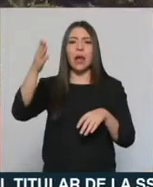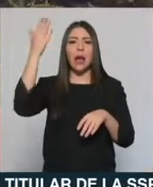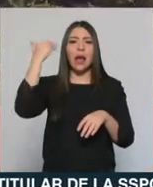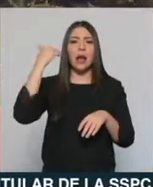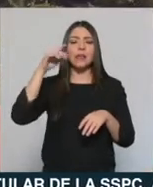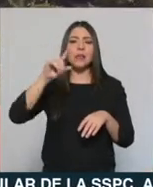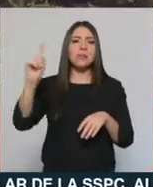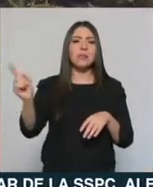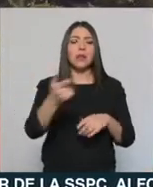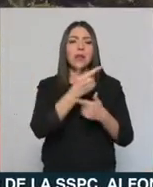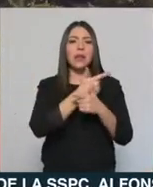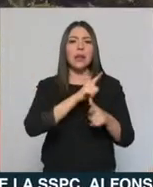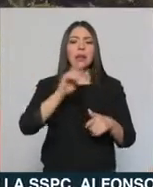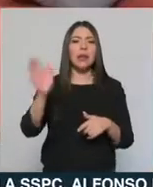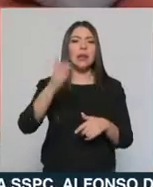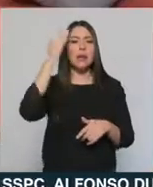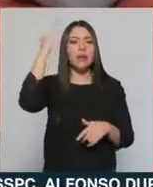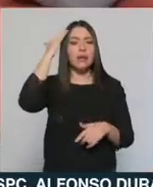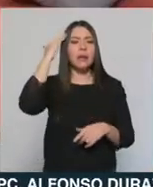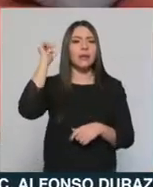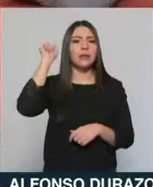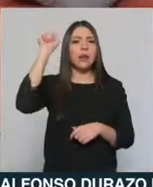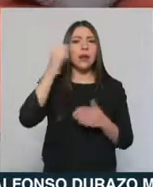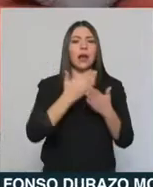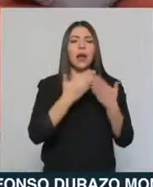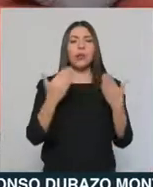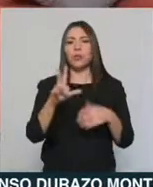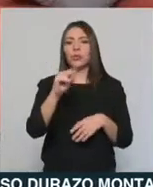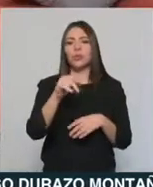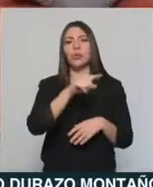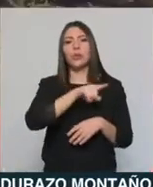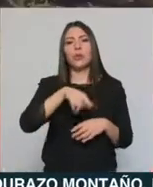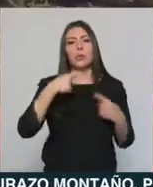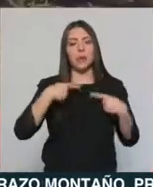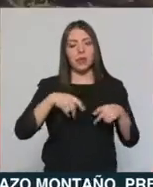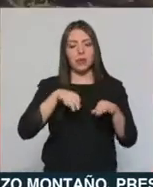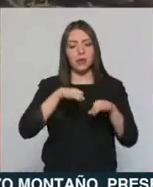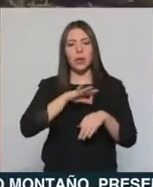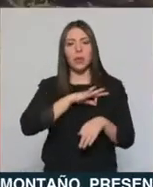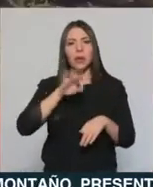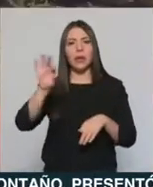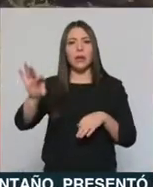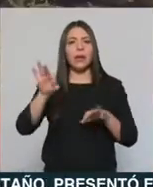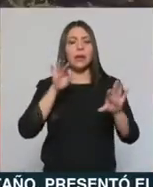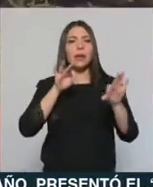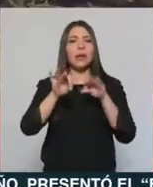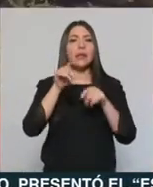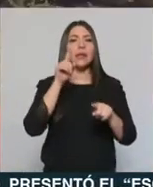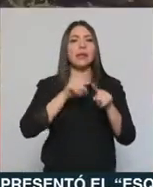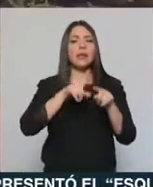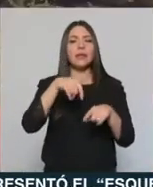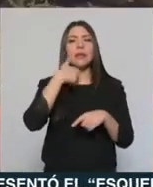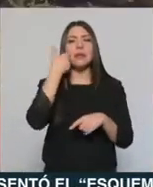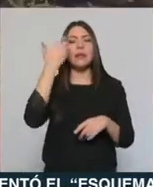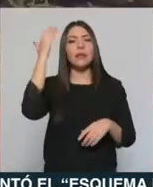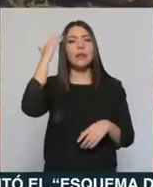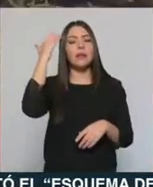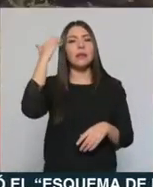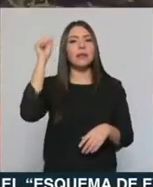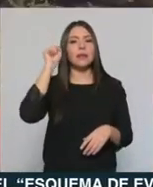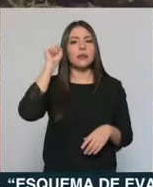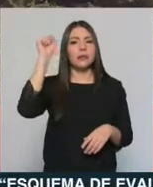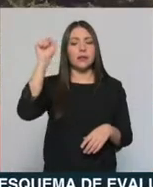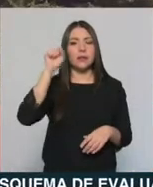mexicano era específicamente que dentro de la ley laboral, de la ley mexicana, pudiera existir la certeza de que la elección de las directivas